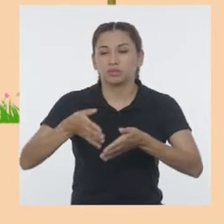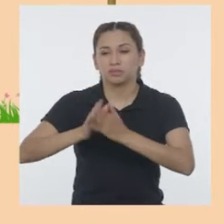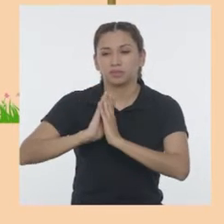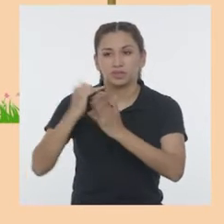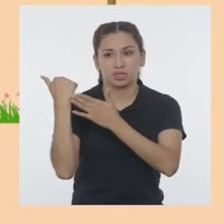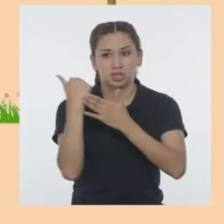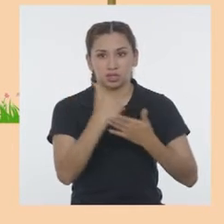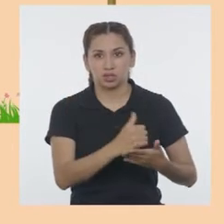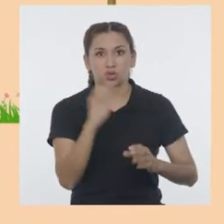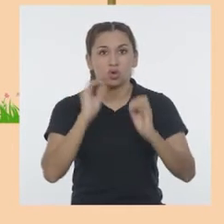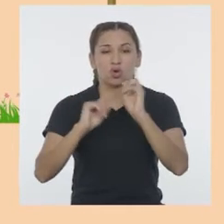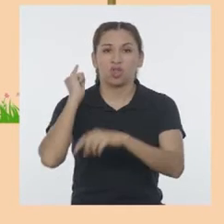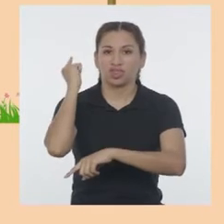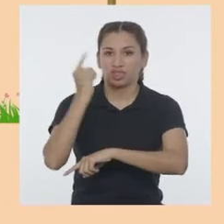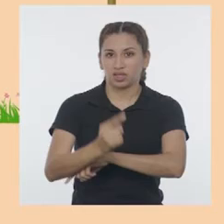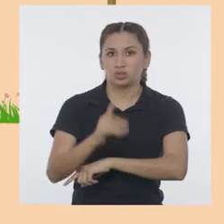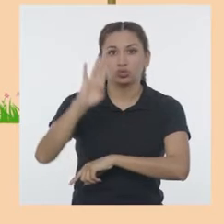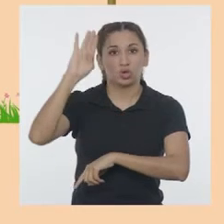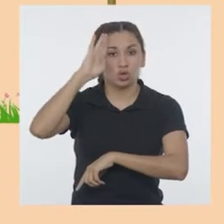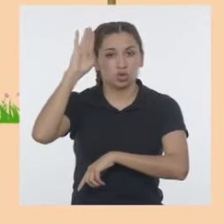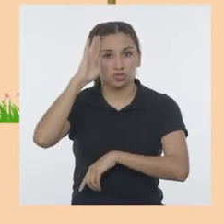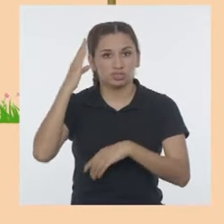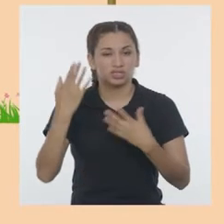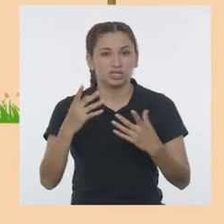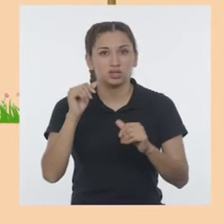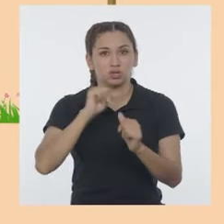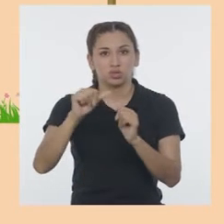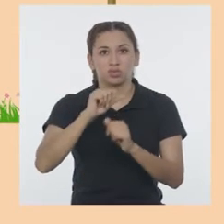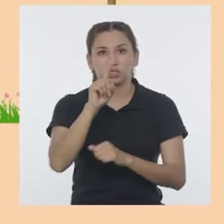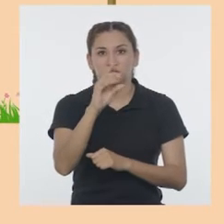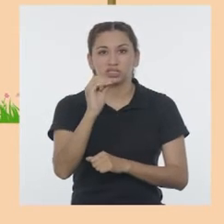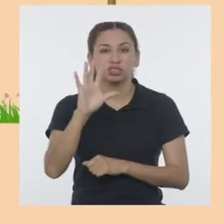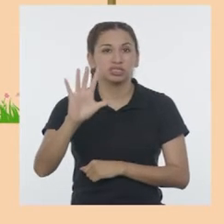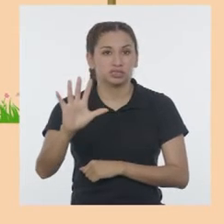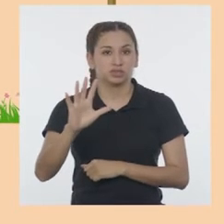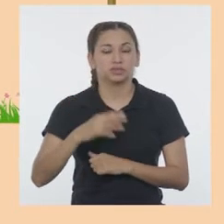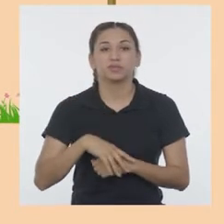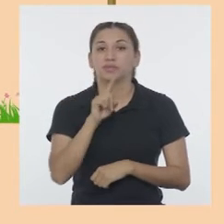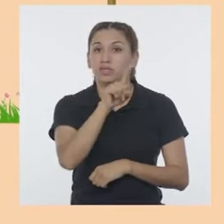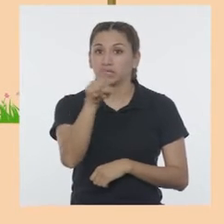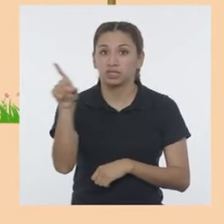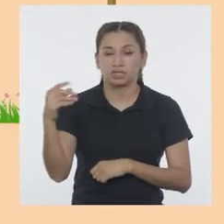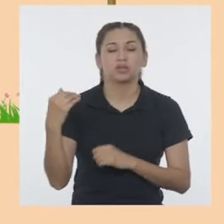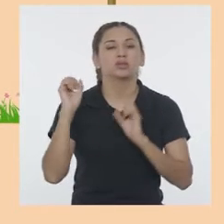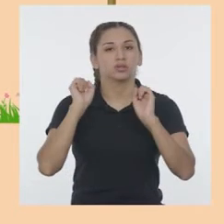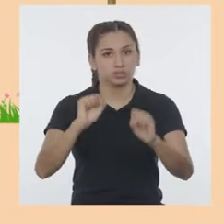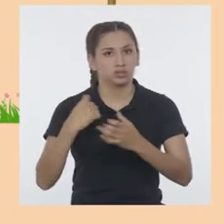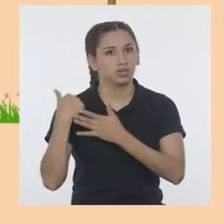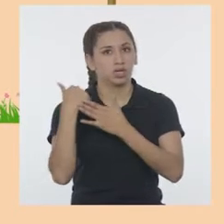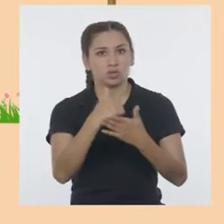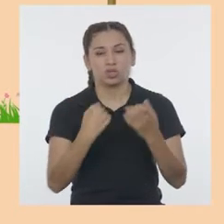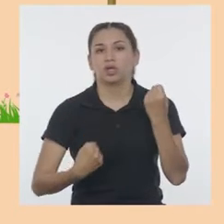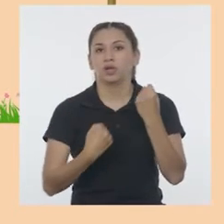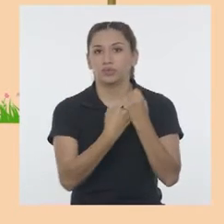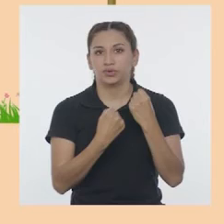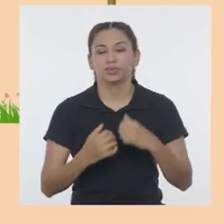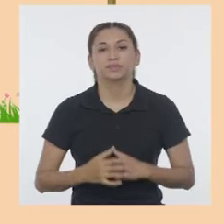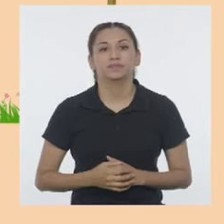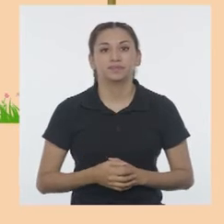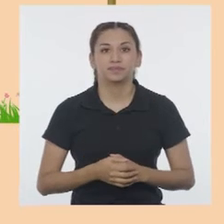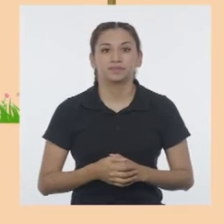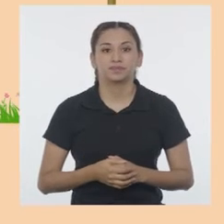para pedir ayuda o denuncia en la comisaría a través del 105. Ellos estarán dispuestos a